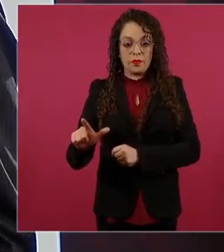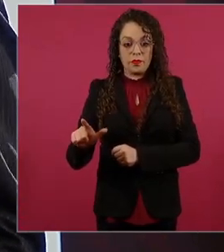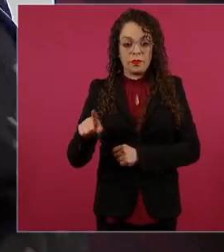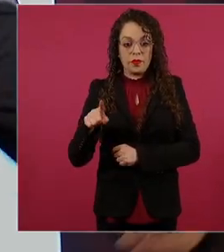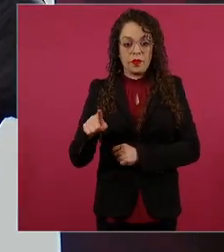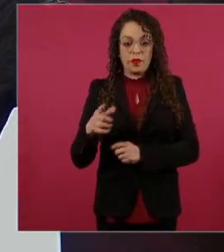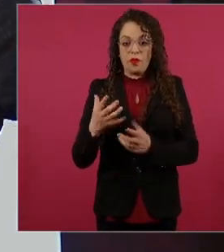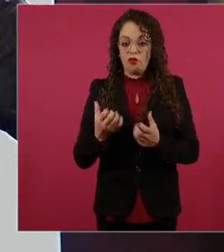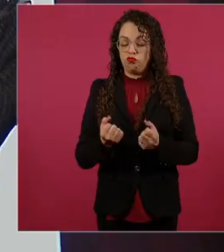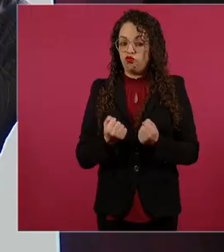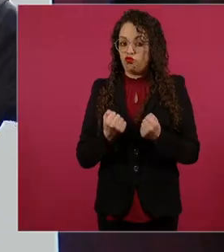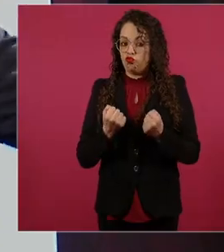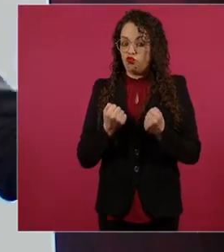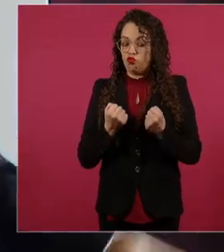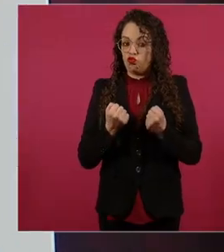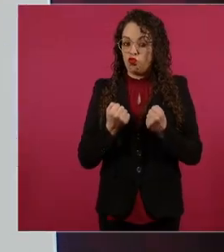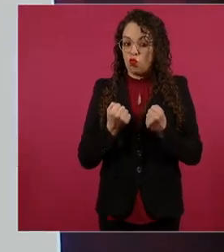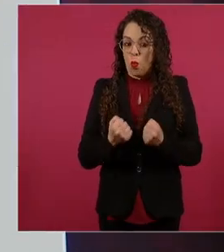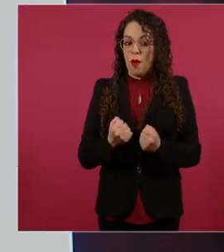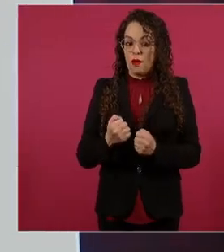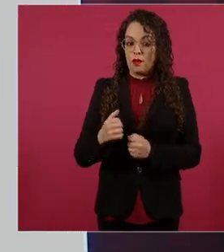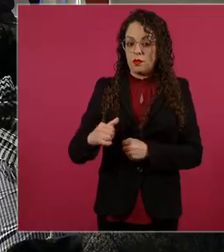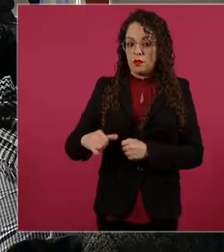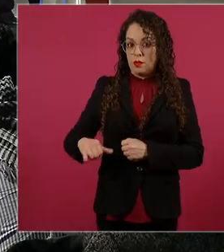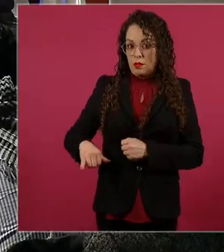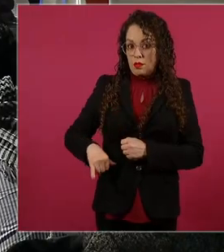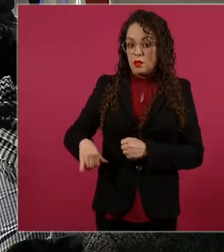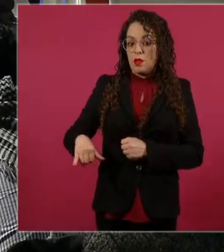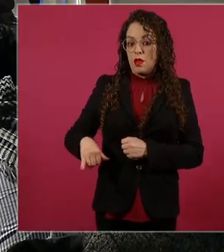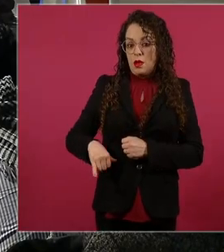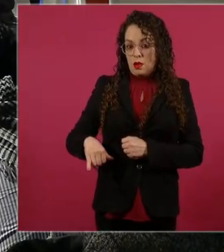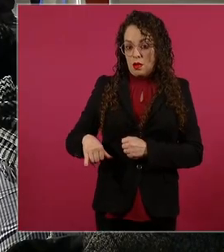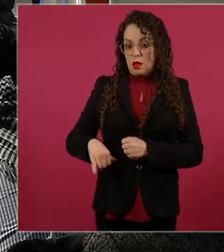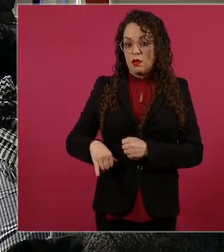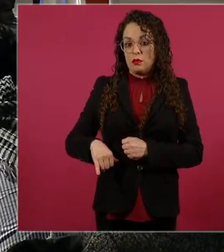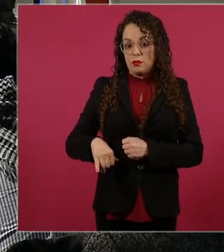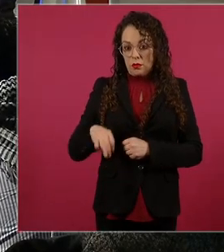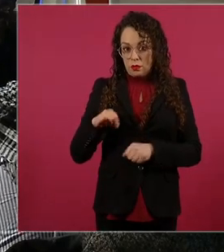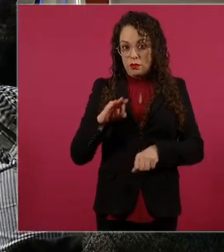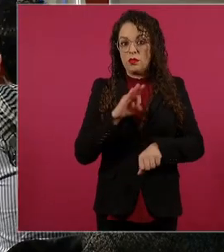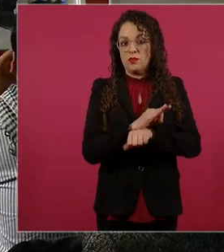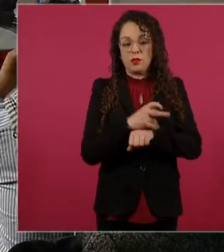tan tonto como aquellos les dice no